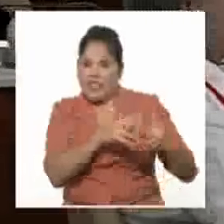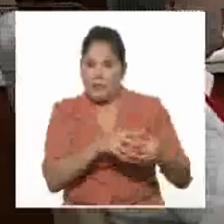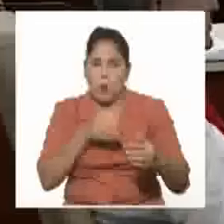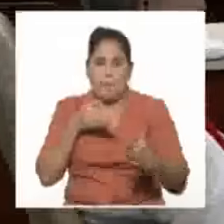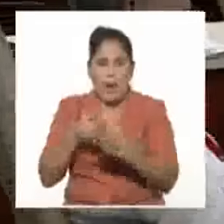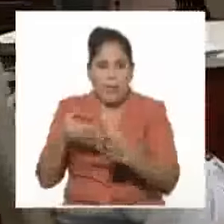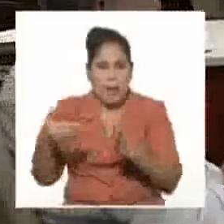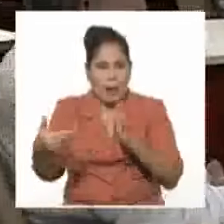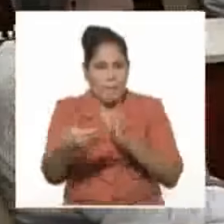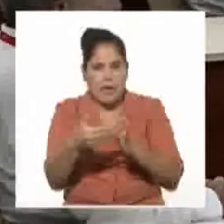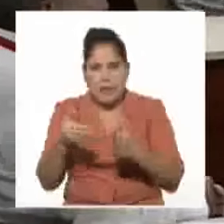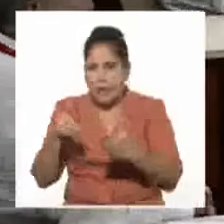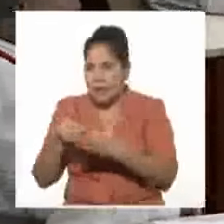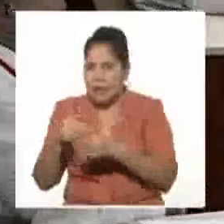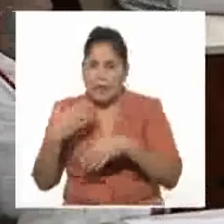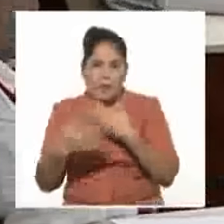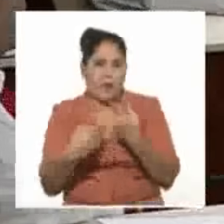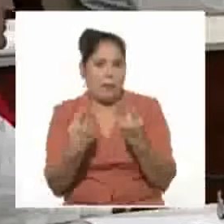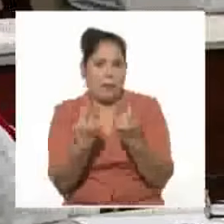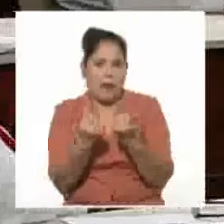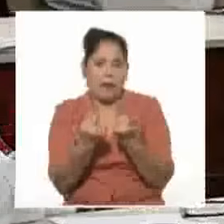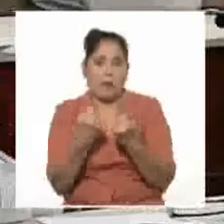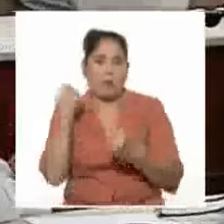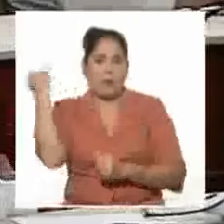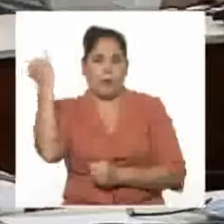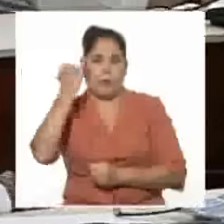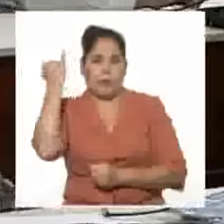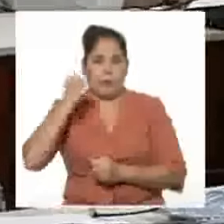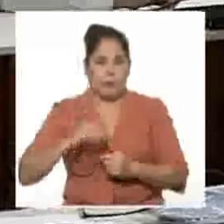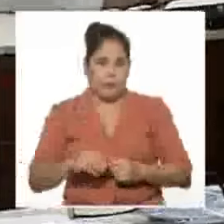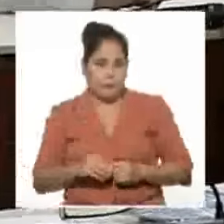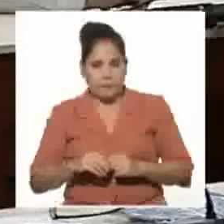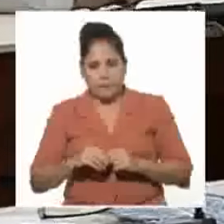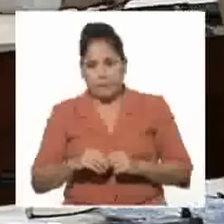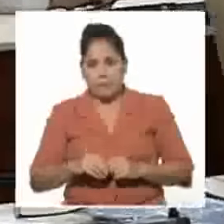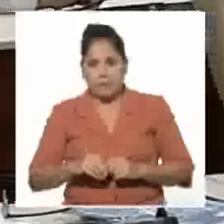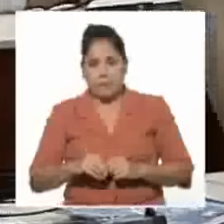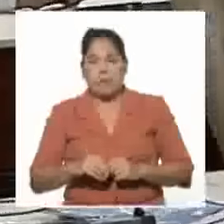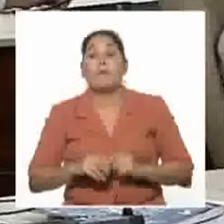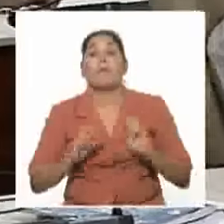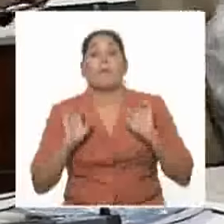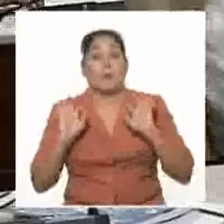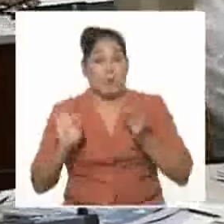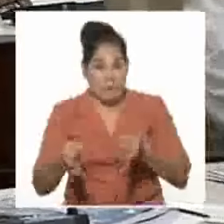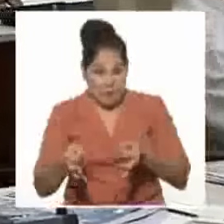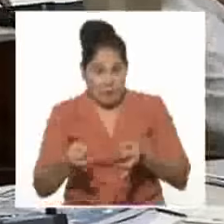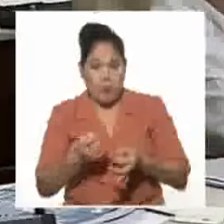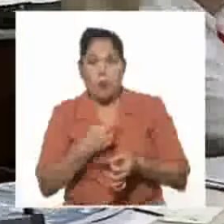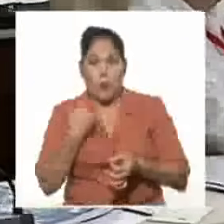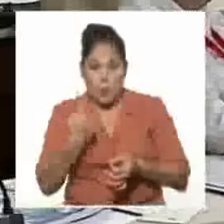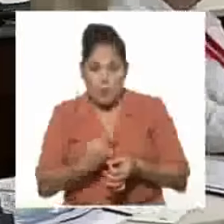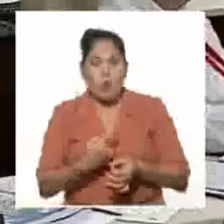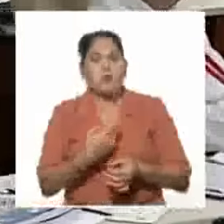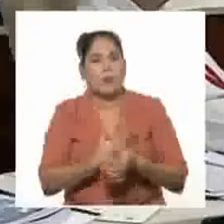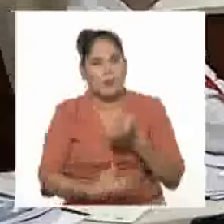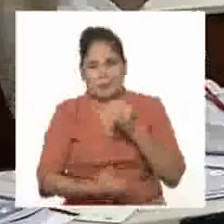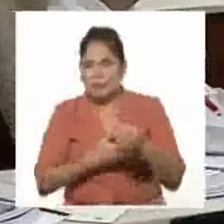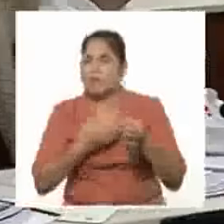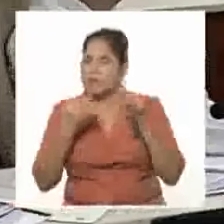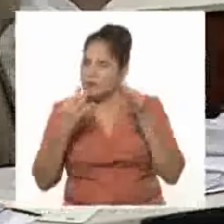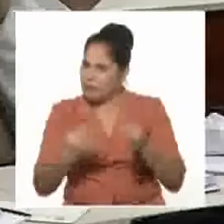el actual desorden económico internacional. Entonces, abordemos de forma directa y